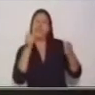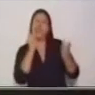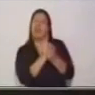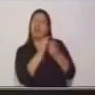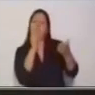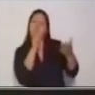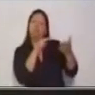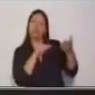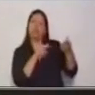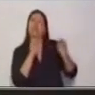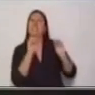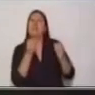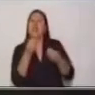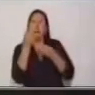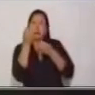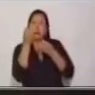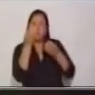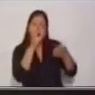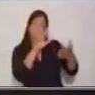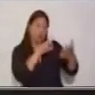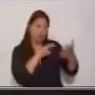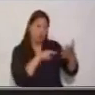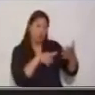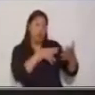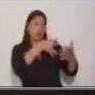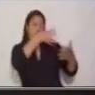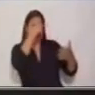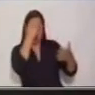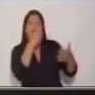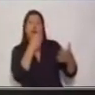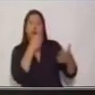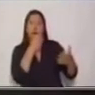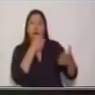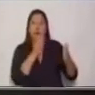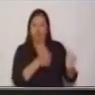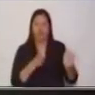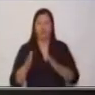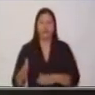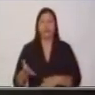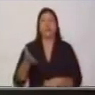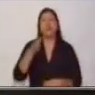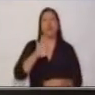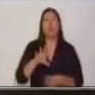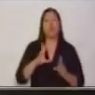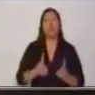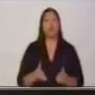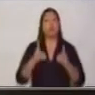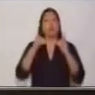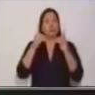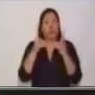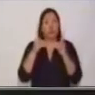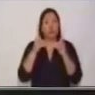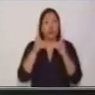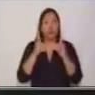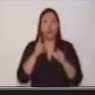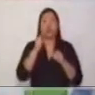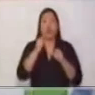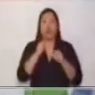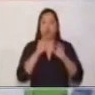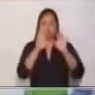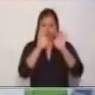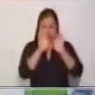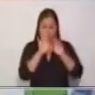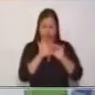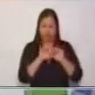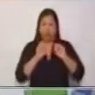Luego tenemos el desarrollo, que es la exposición clara y ordenada de nuestras ideas y de los datos que